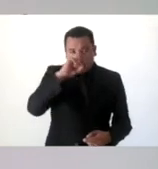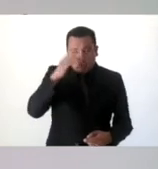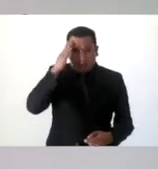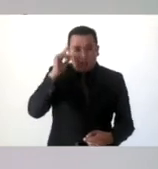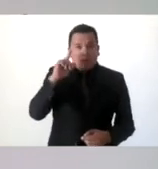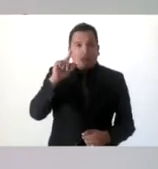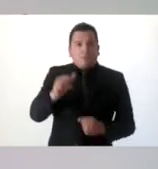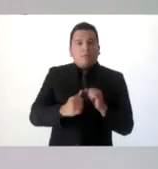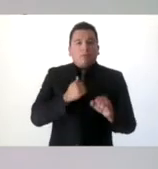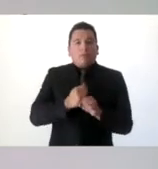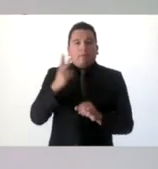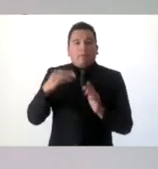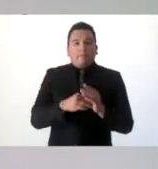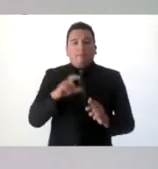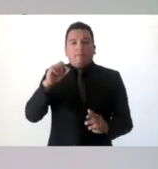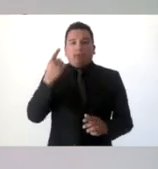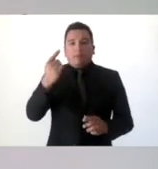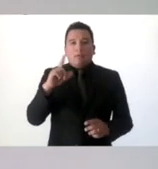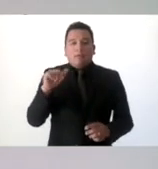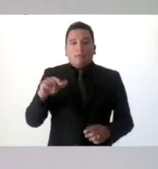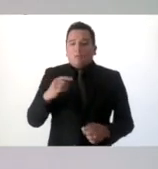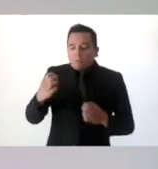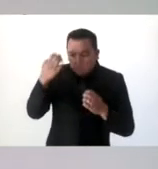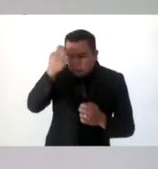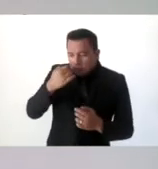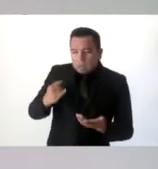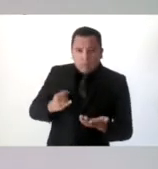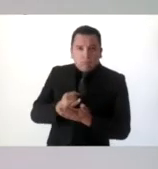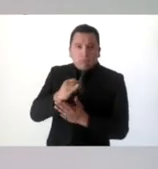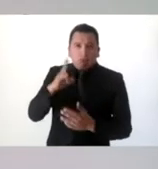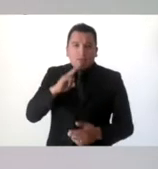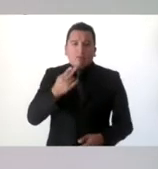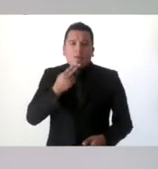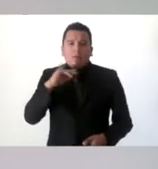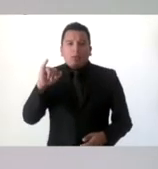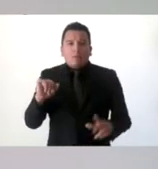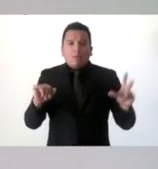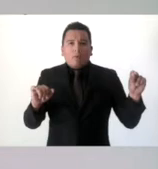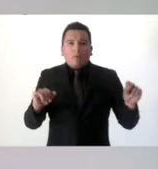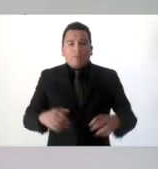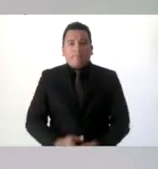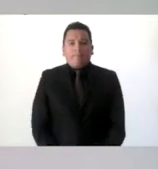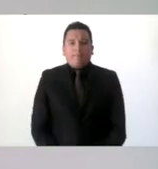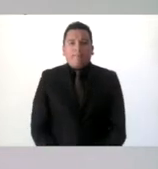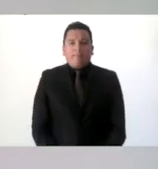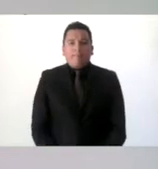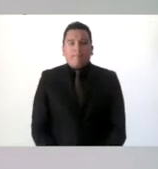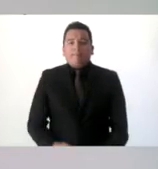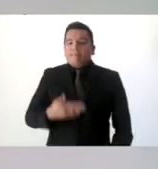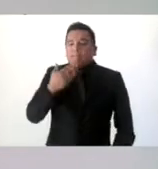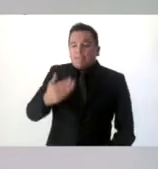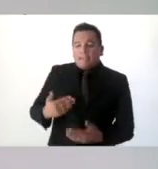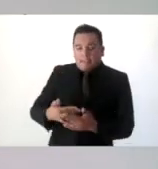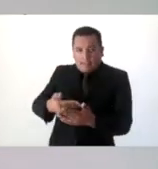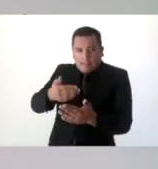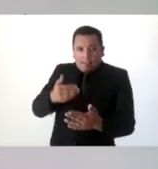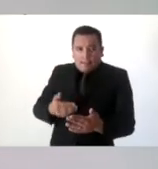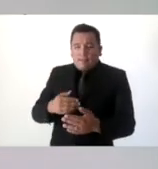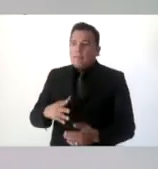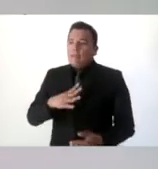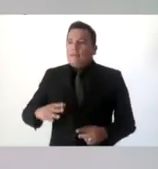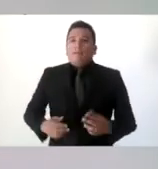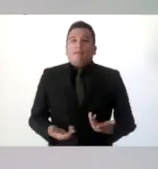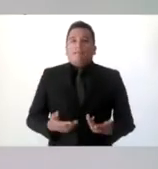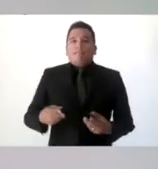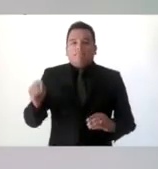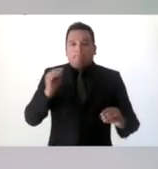de 2021 tendrá que decidir si se utiliza o no este sistema de votación electrónica. Antes de pasar a esa